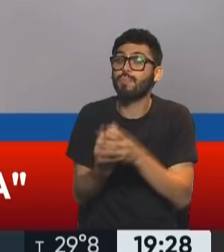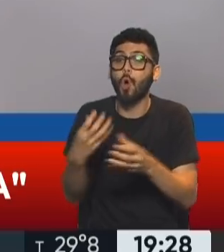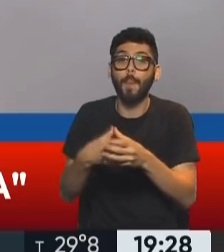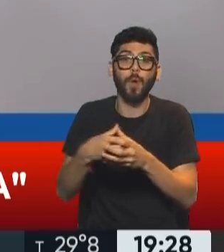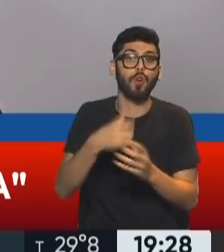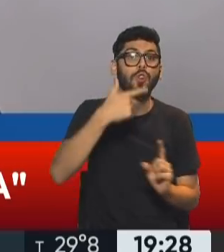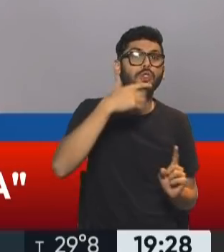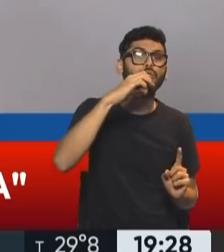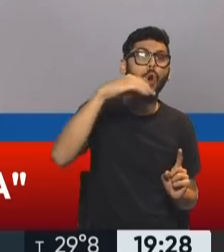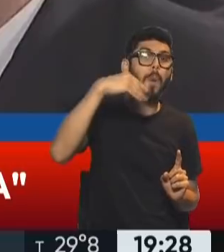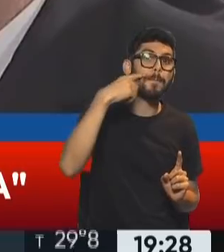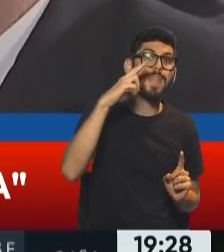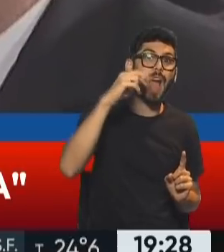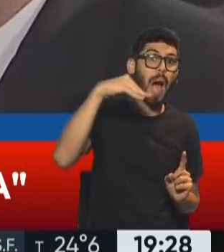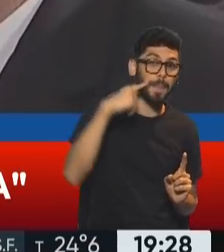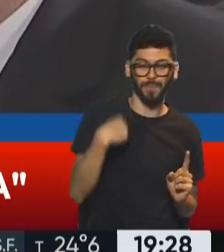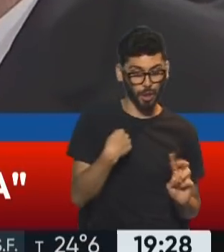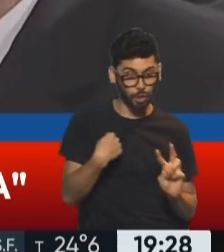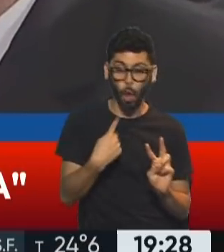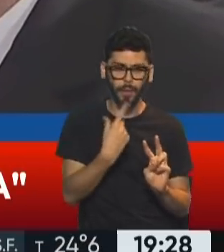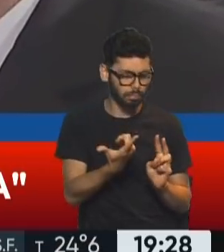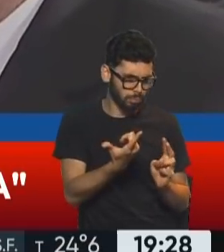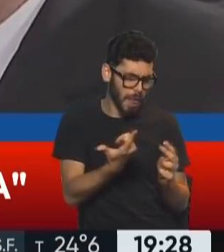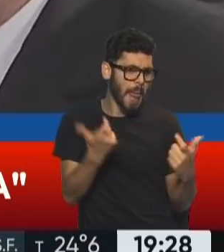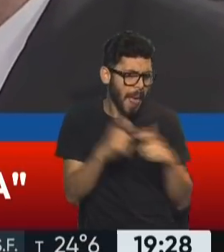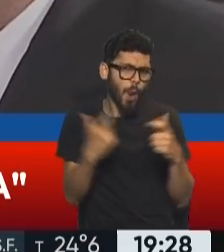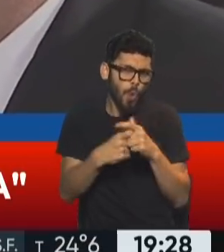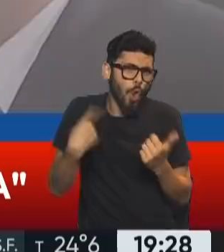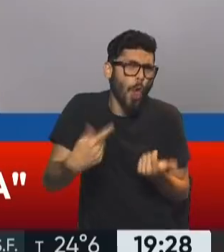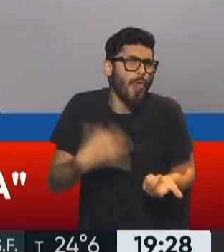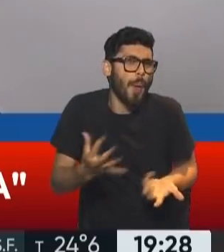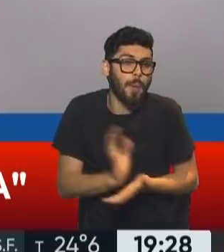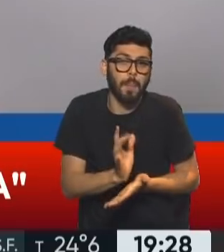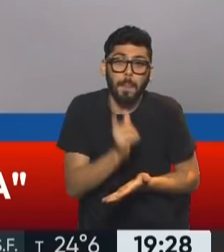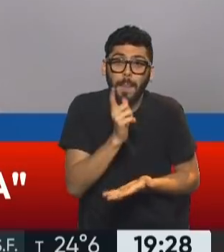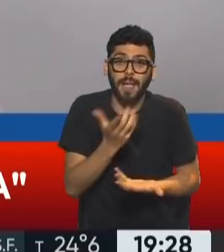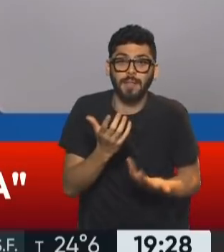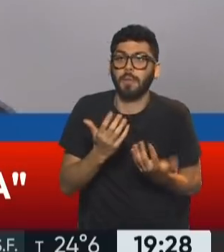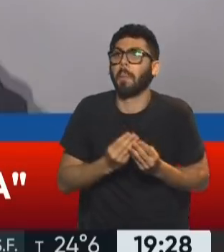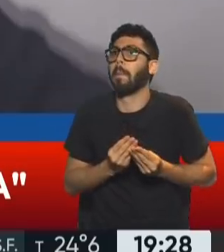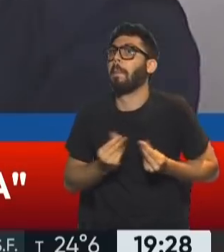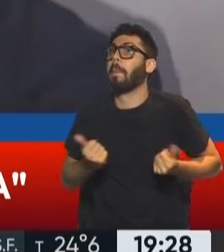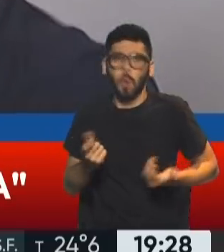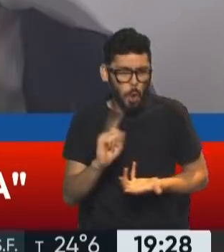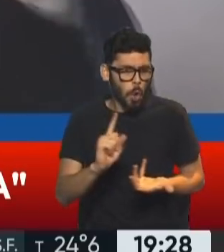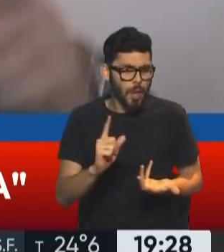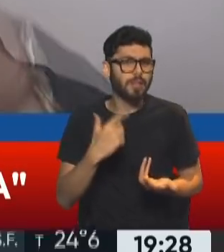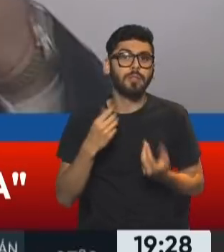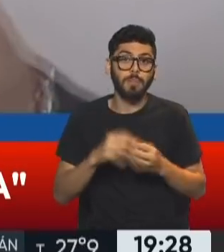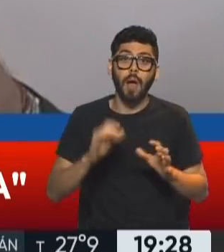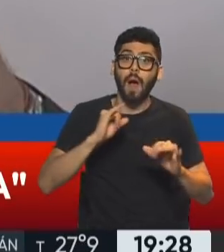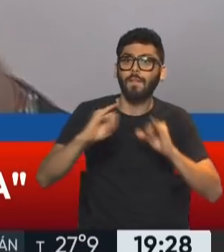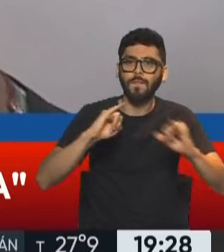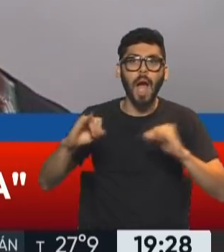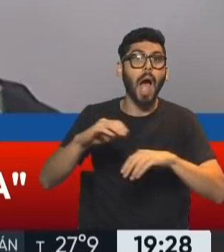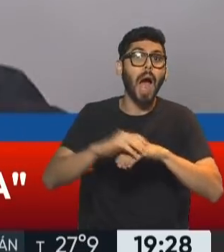y yo, que dijimos, che, vamos a empezar a reunirnos, porque si no parecía que habíamos desaparecido del mapa. Y empezamos a llamar